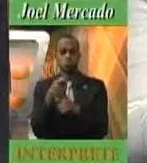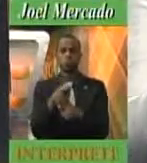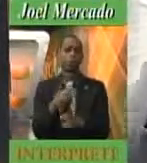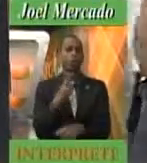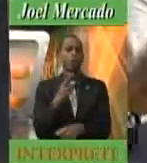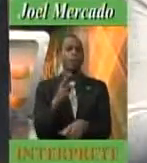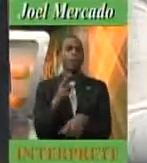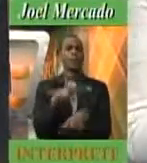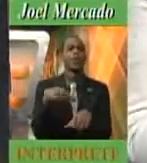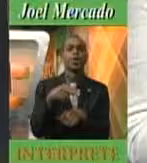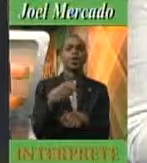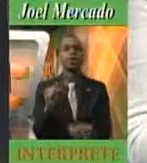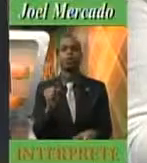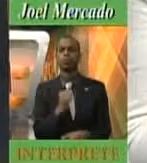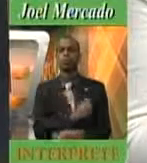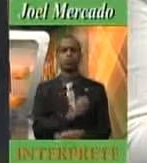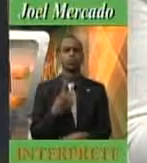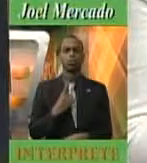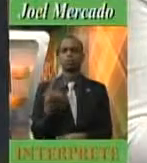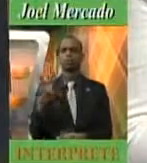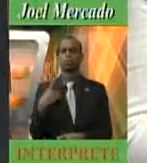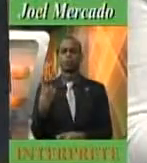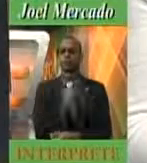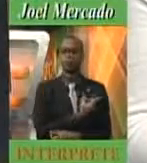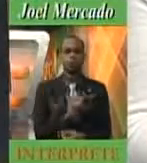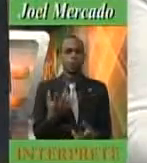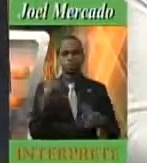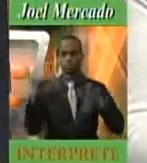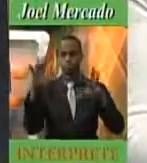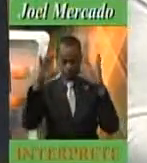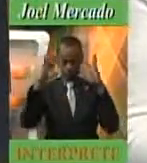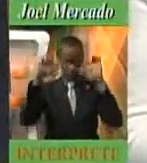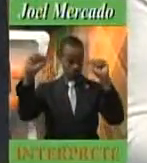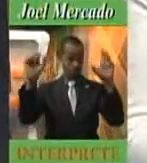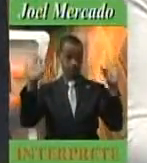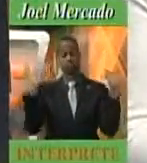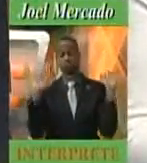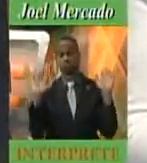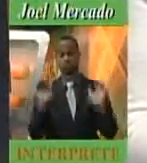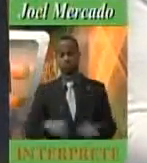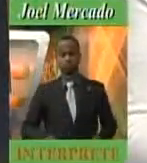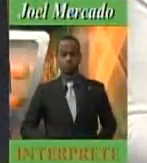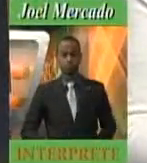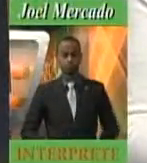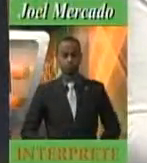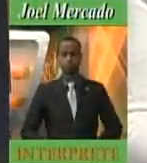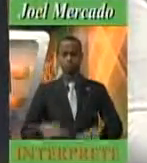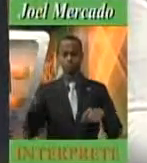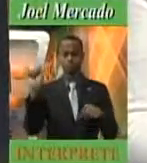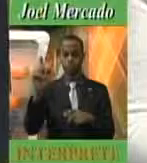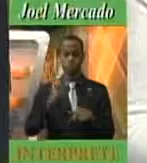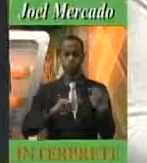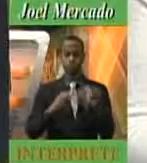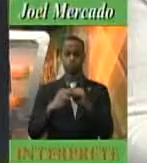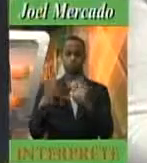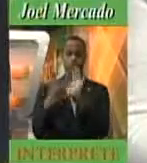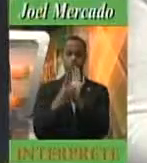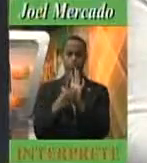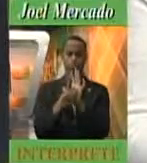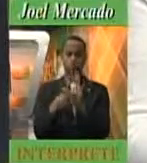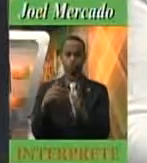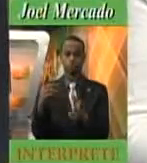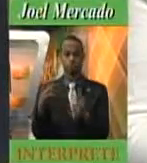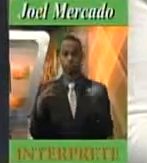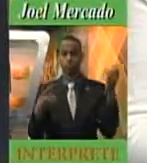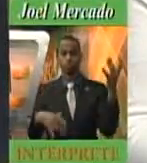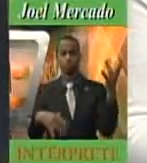regidor, alcalde, diputado, presidente de la República. Presidente de la República. Aquí hay varios discapacitados. En